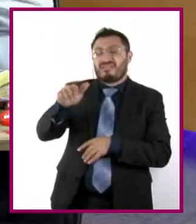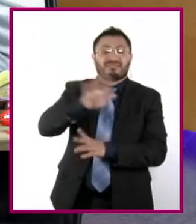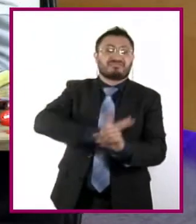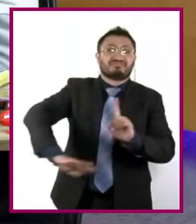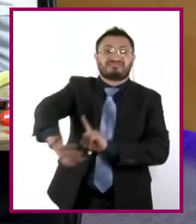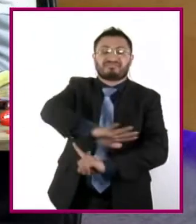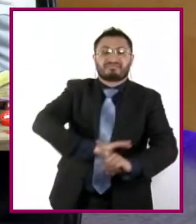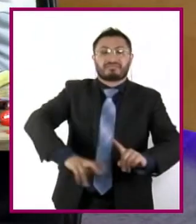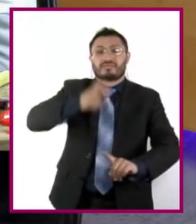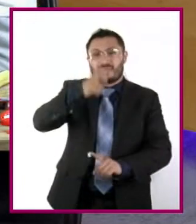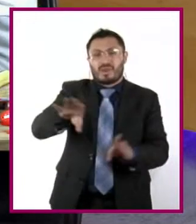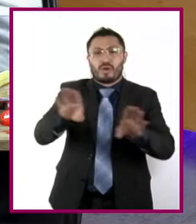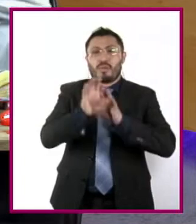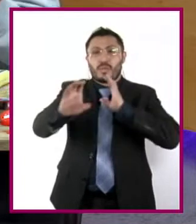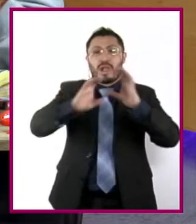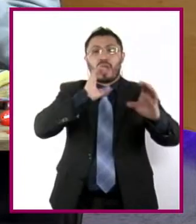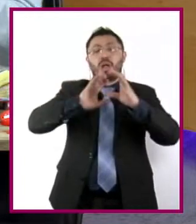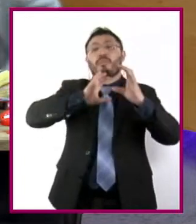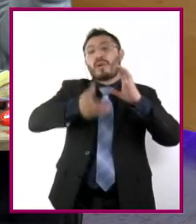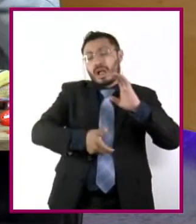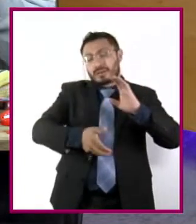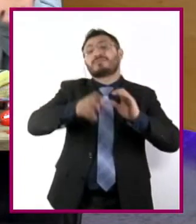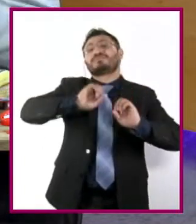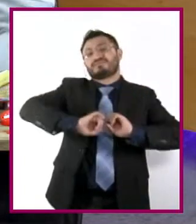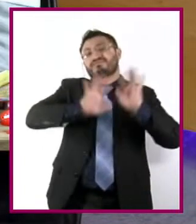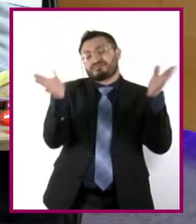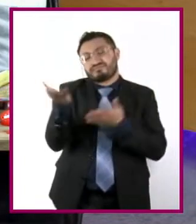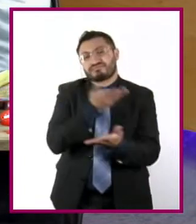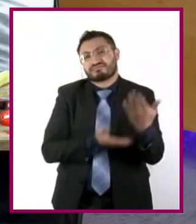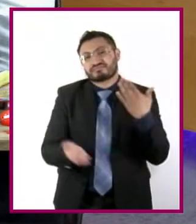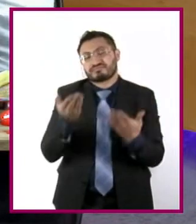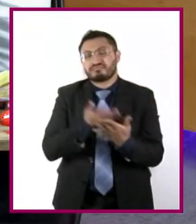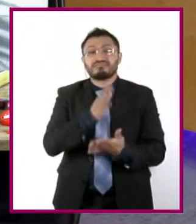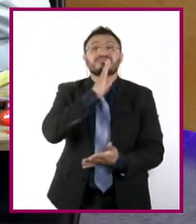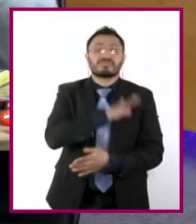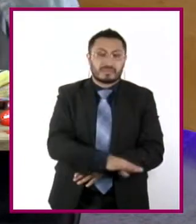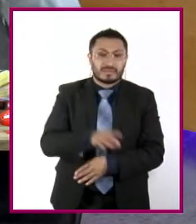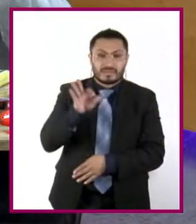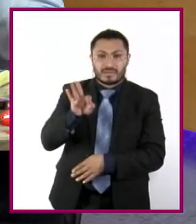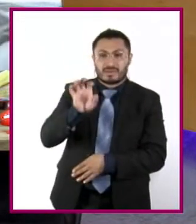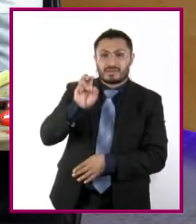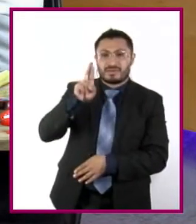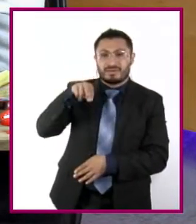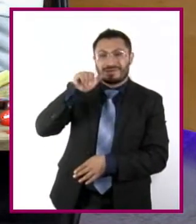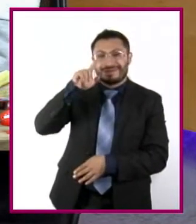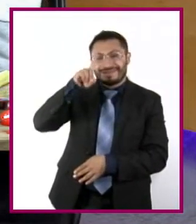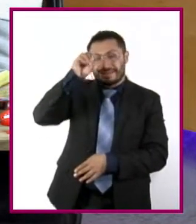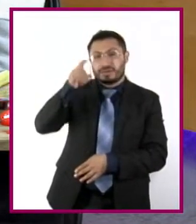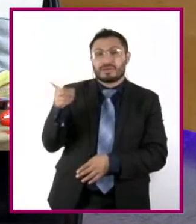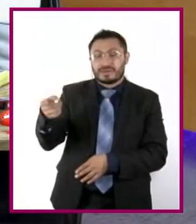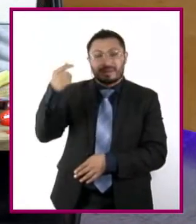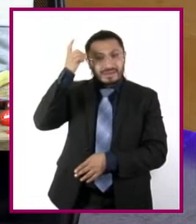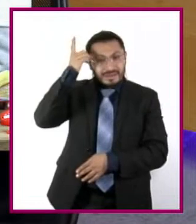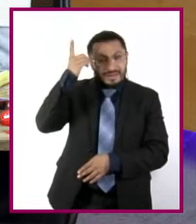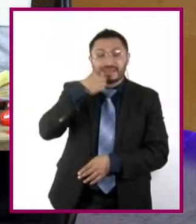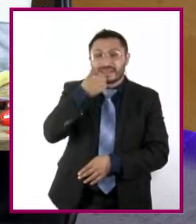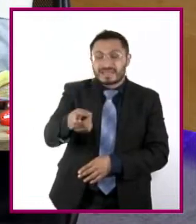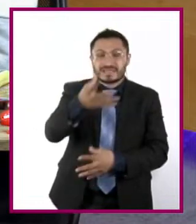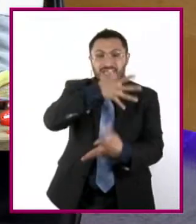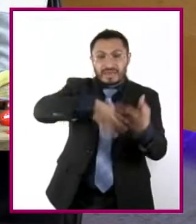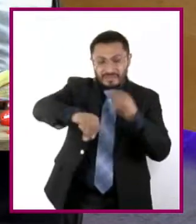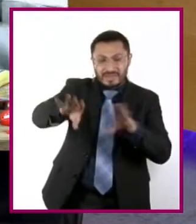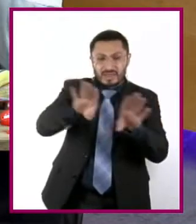Y eso entorpece la comunicación y, claro, la convivencia. Y Fernando nos dice que para él la empatía es la base de la